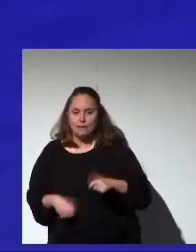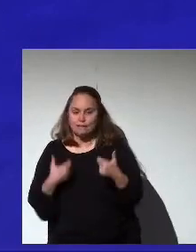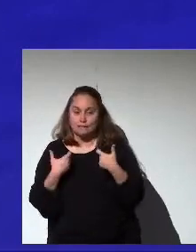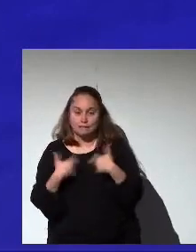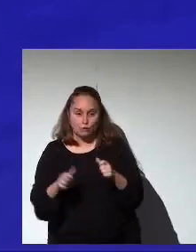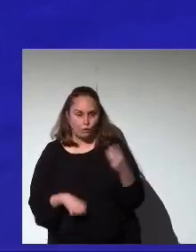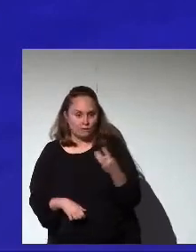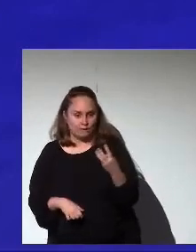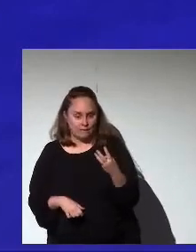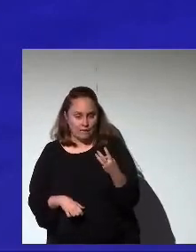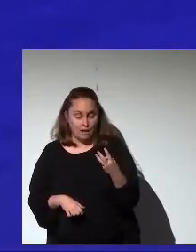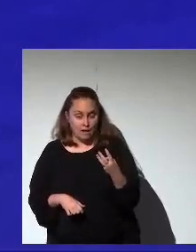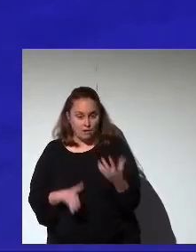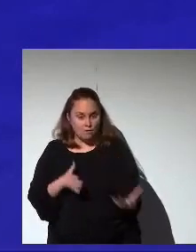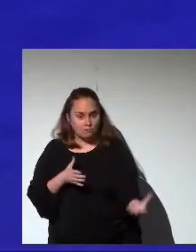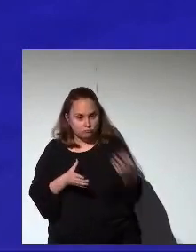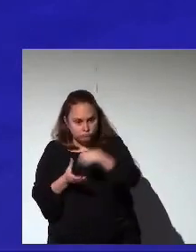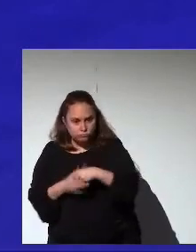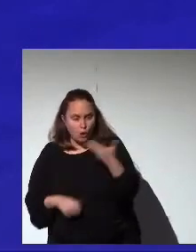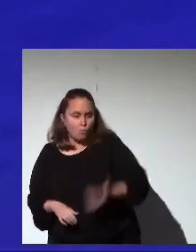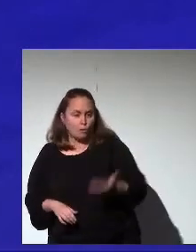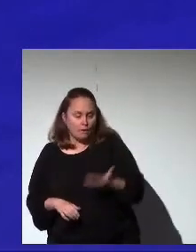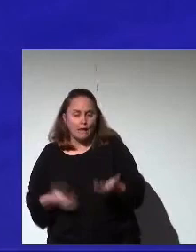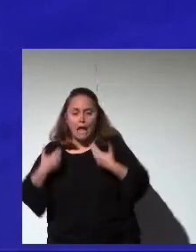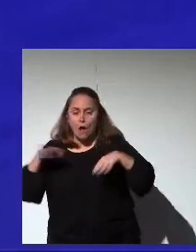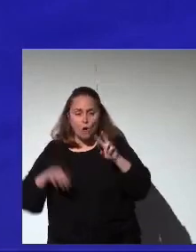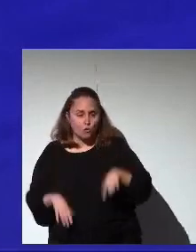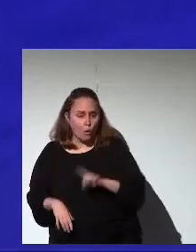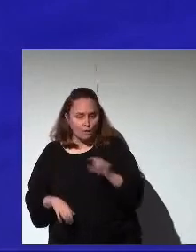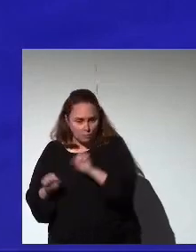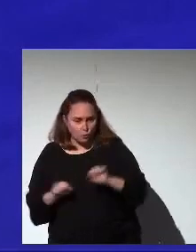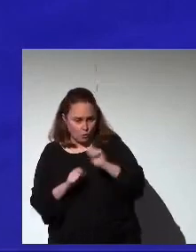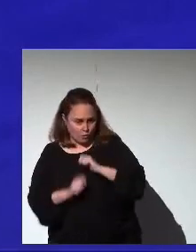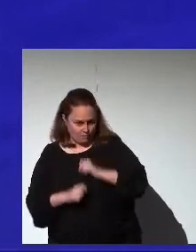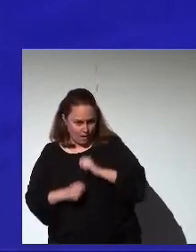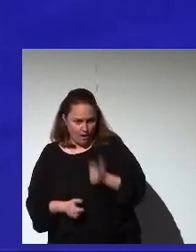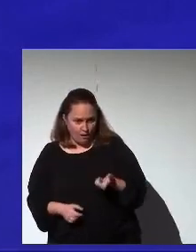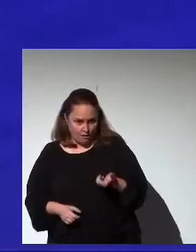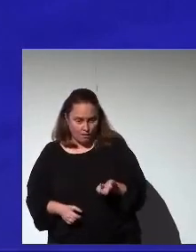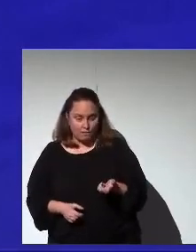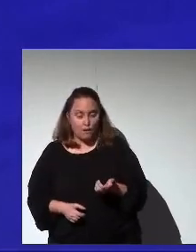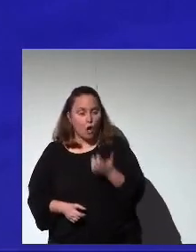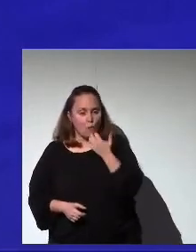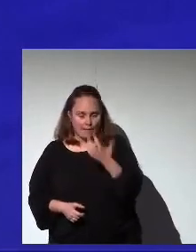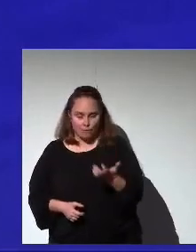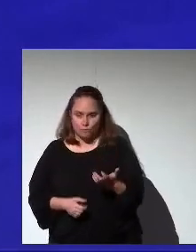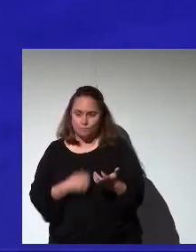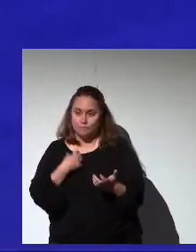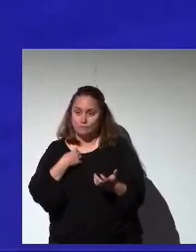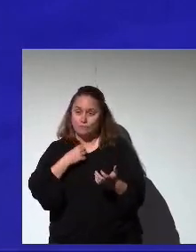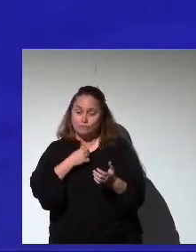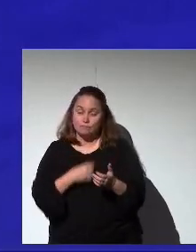las agrupaciones de protección civil son también básicas en muchísimos casos. O sea, nosotros, por ejemplo, muchas